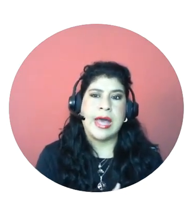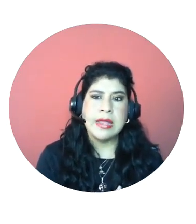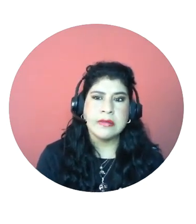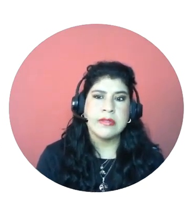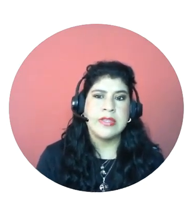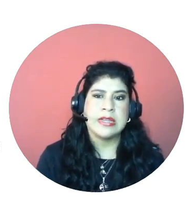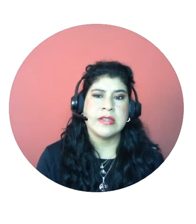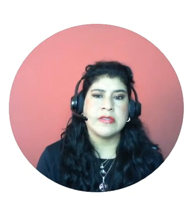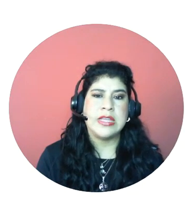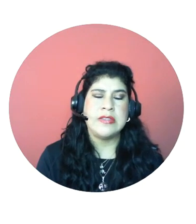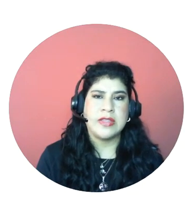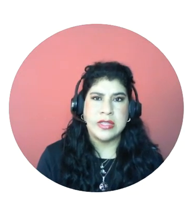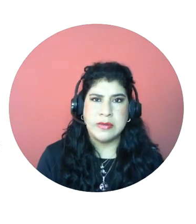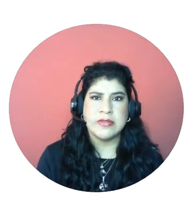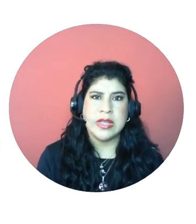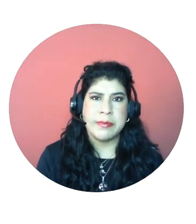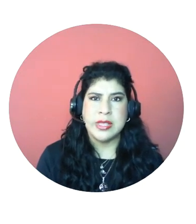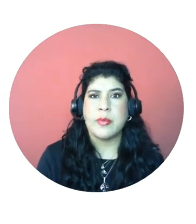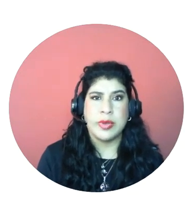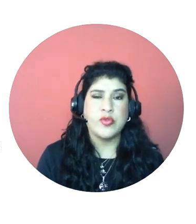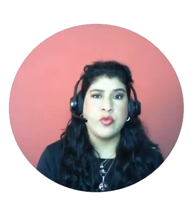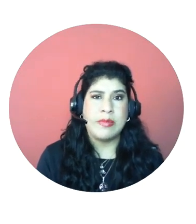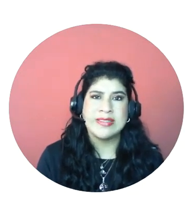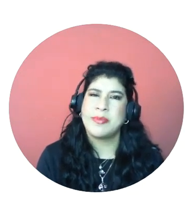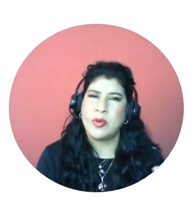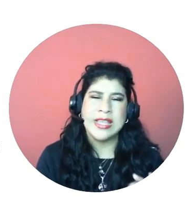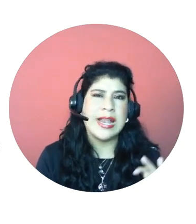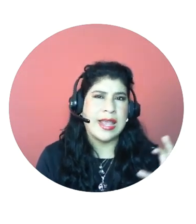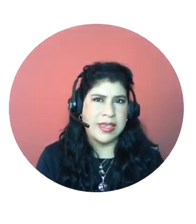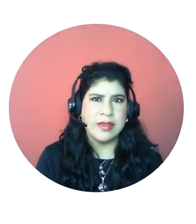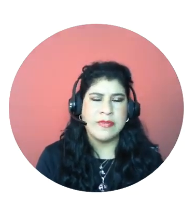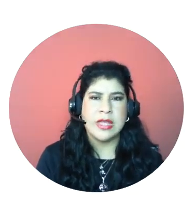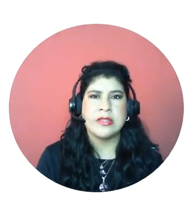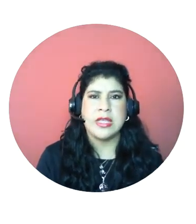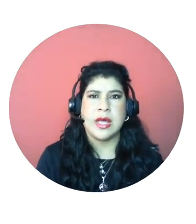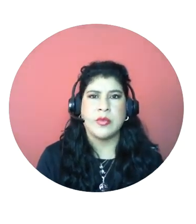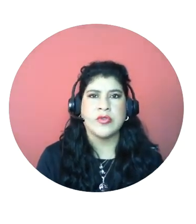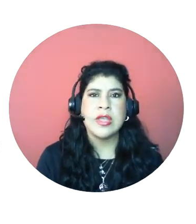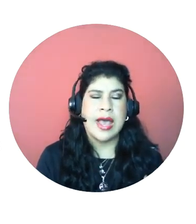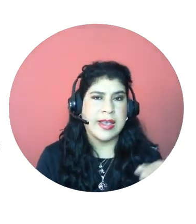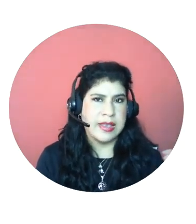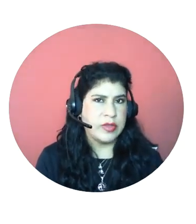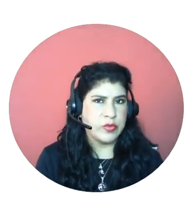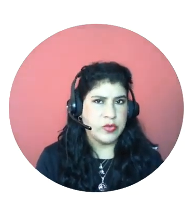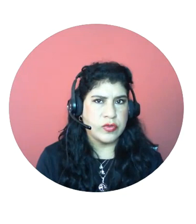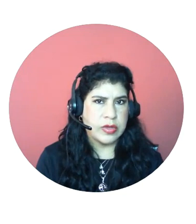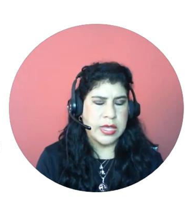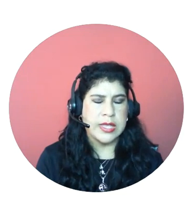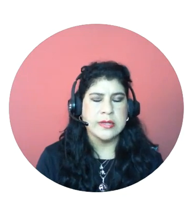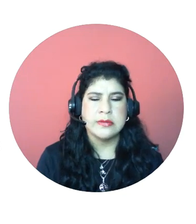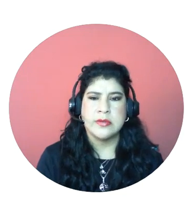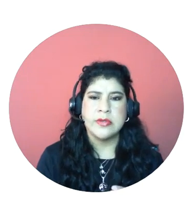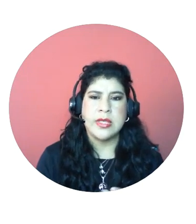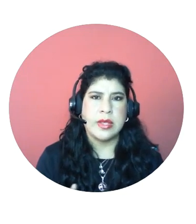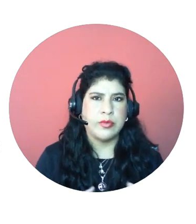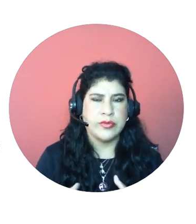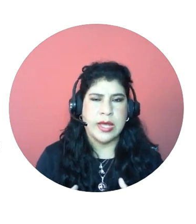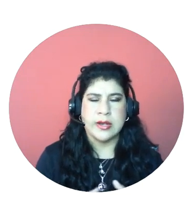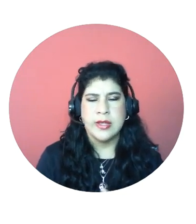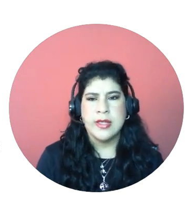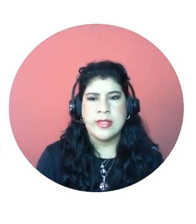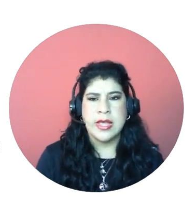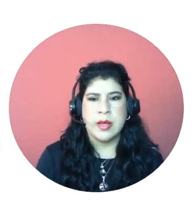apoyar ciertas iniciativas y campañas pueden sumarse pero hay que elegir bien digamos a Qué institución seguir no y